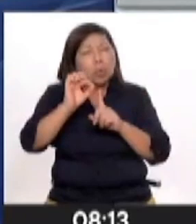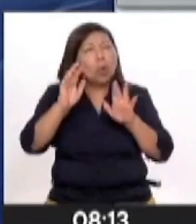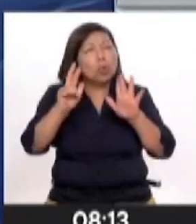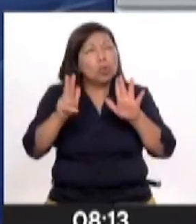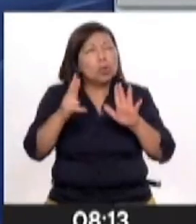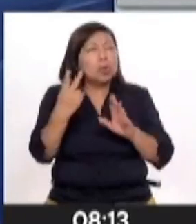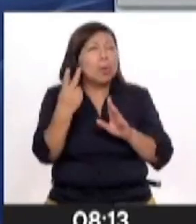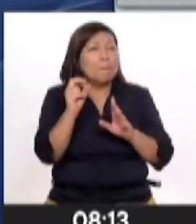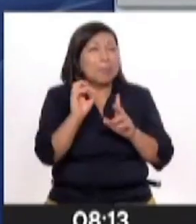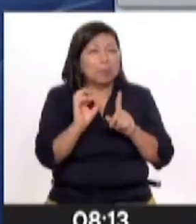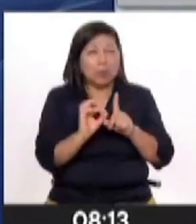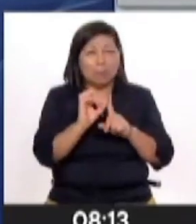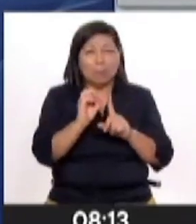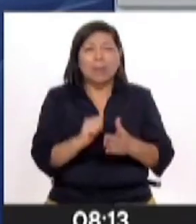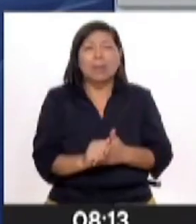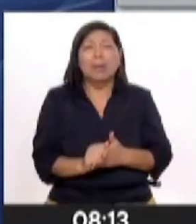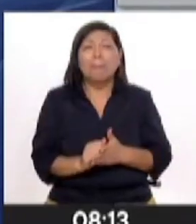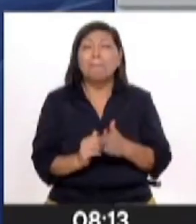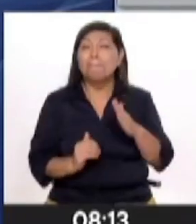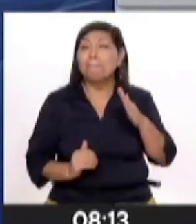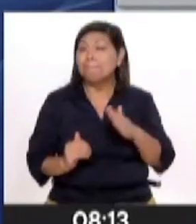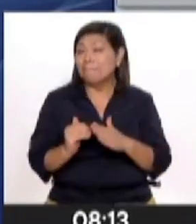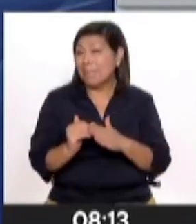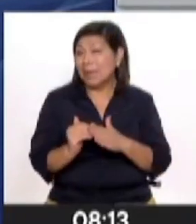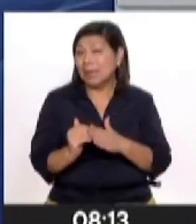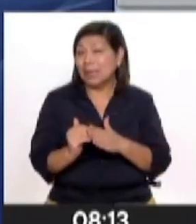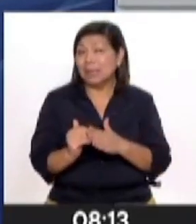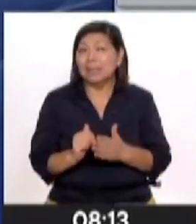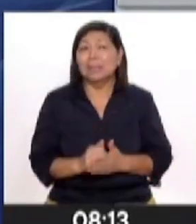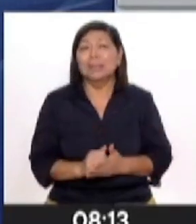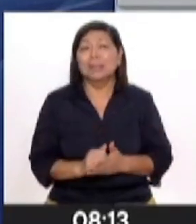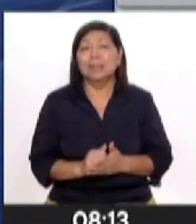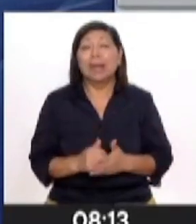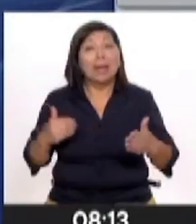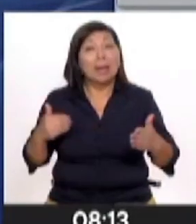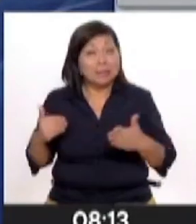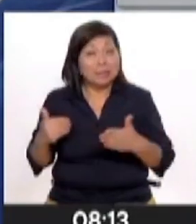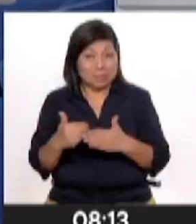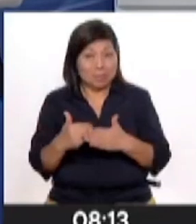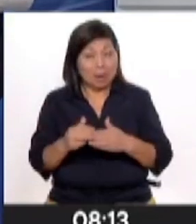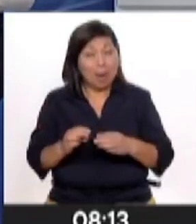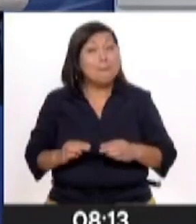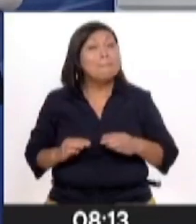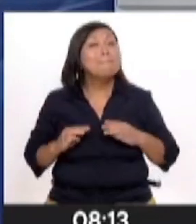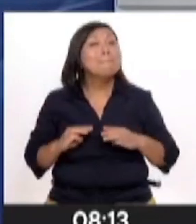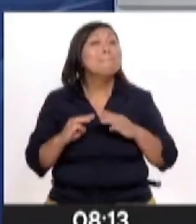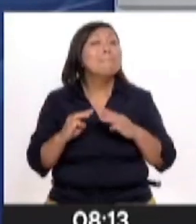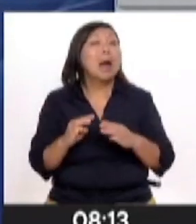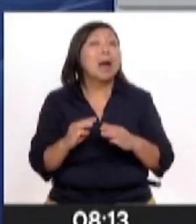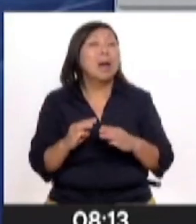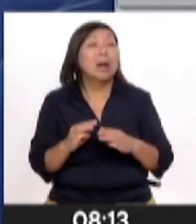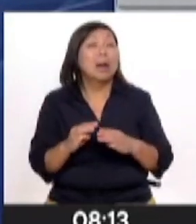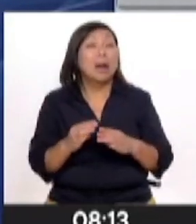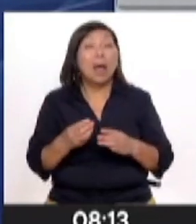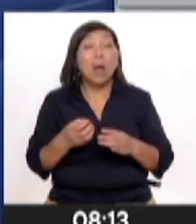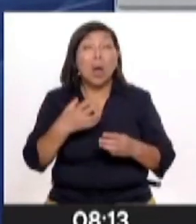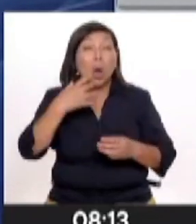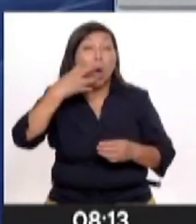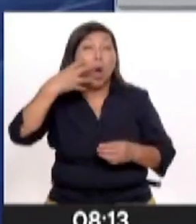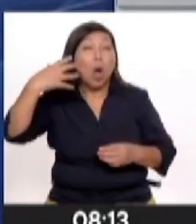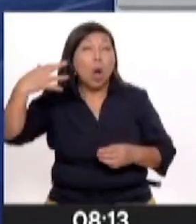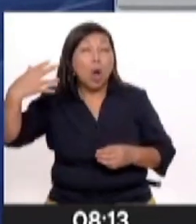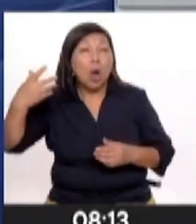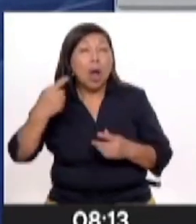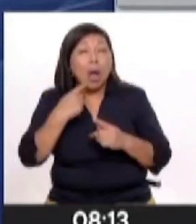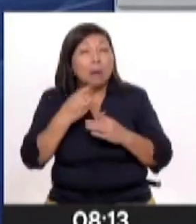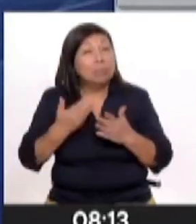18 a 20 grados, valores más altos sobre todo en la zona más cercana al mar, por lo mismo que tenemos el mar caliente, entonces estamos con valores de 20